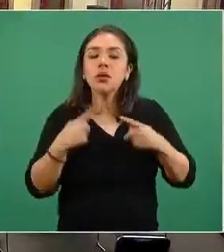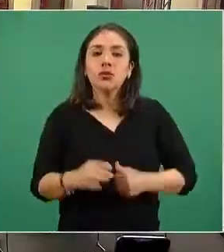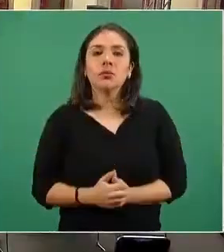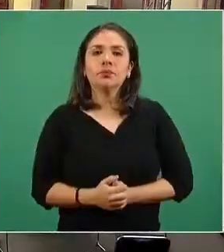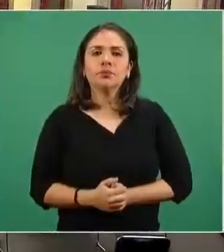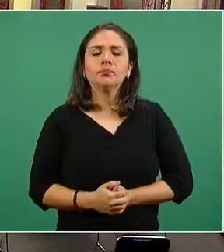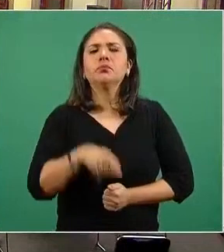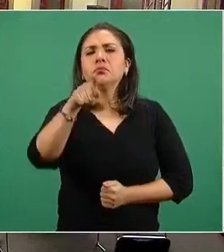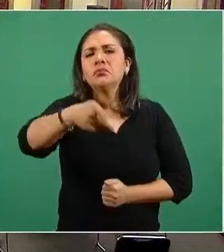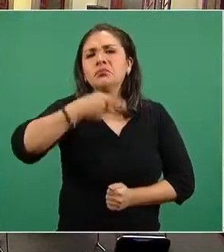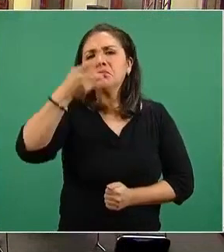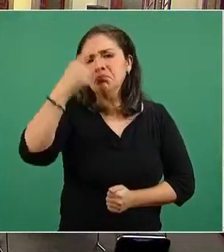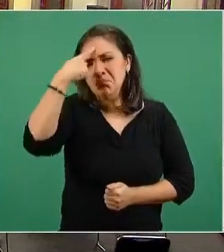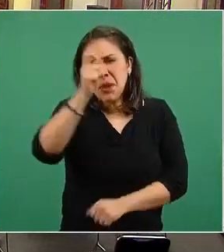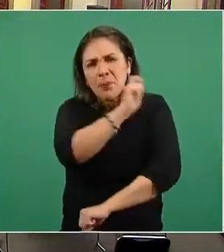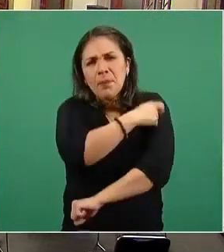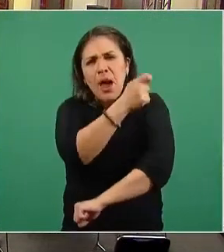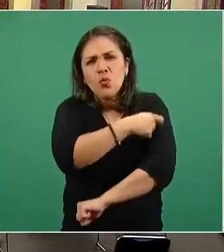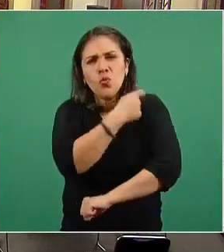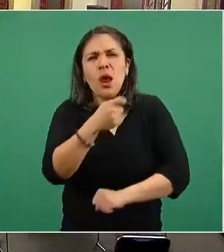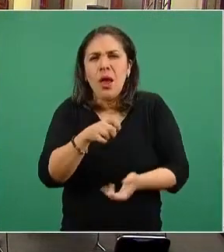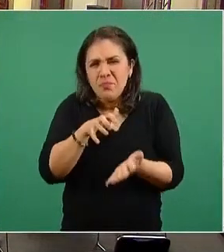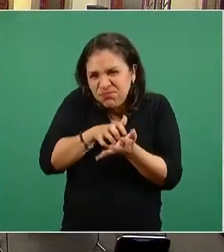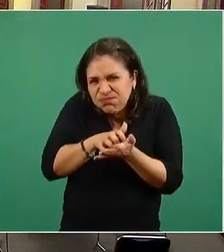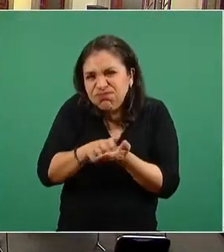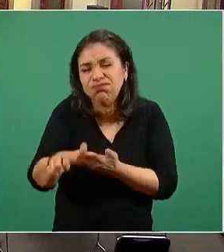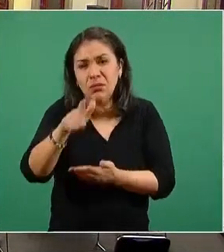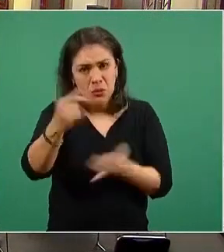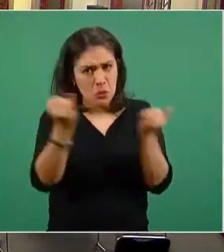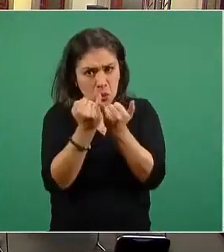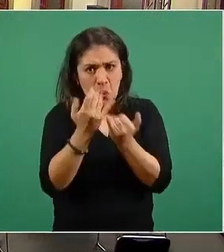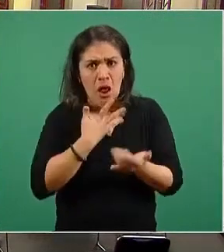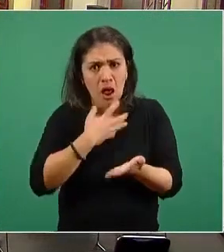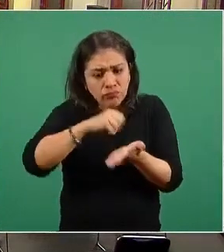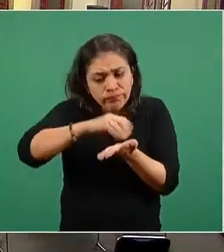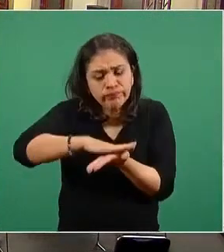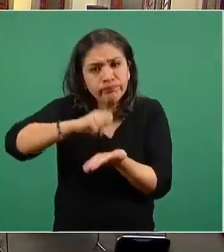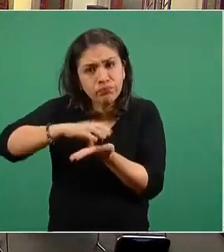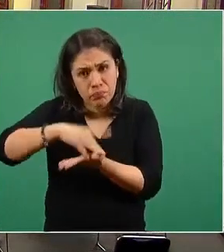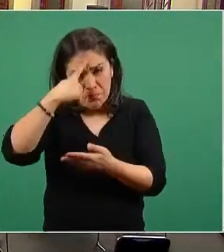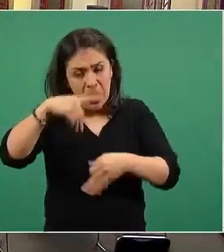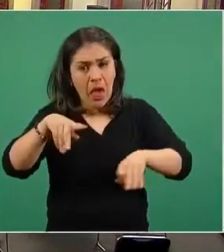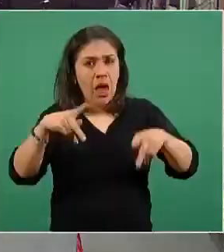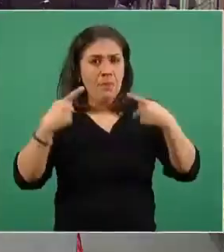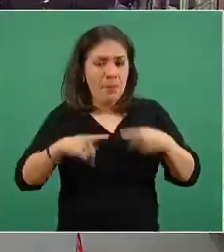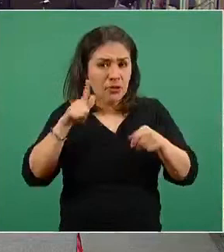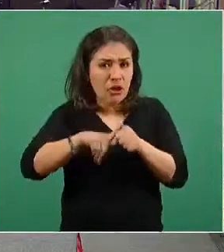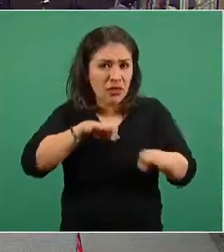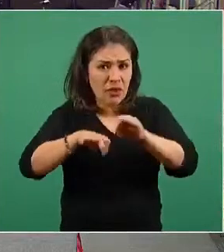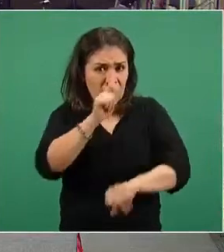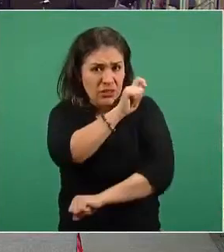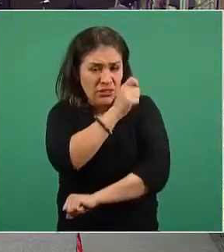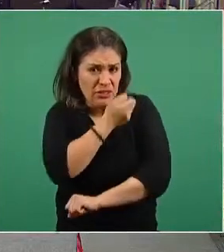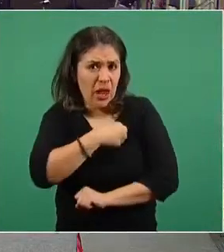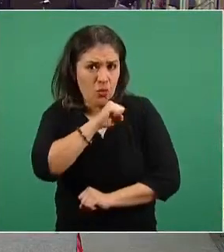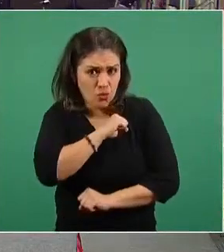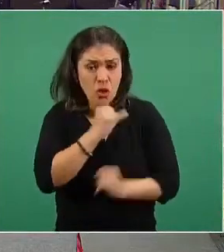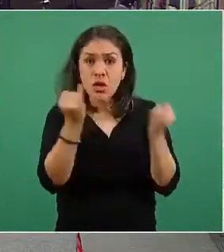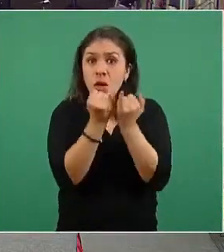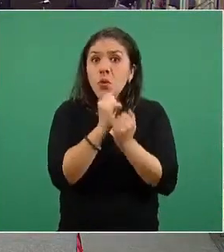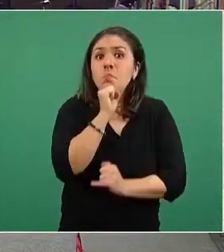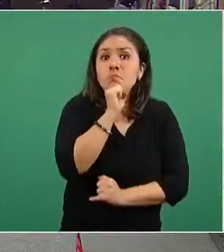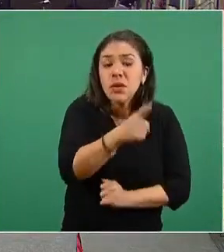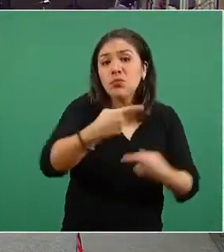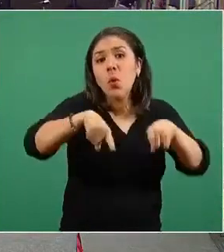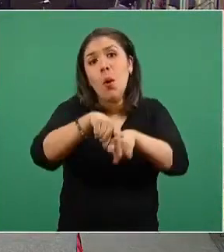vacunación masiva, ¿también va a haber un registro similar al que acaba de dar a conocer para el personal de salud? ¿Así va a operar la vacunación para adultos mayores